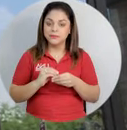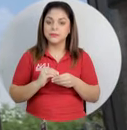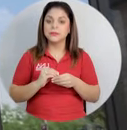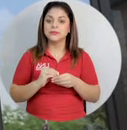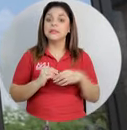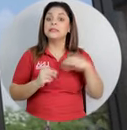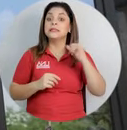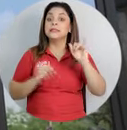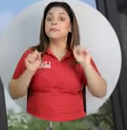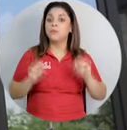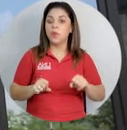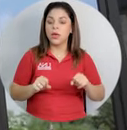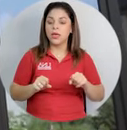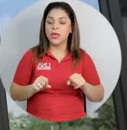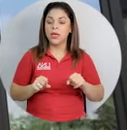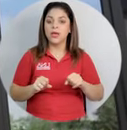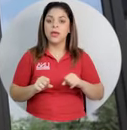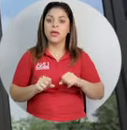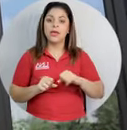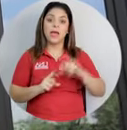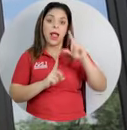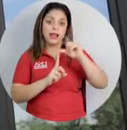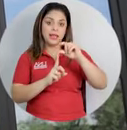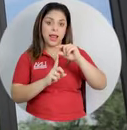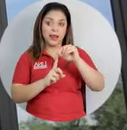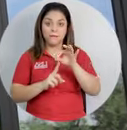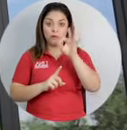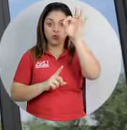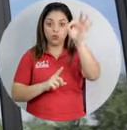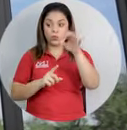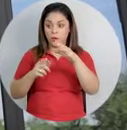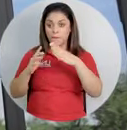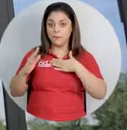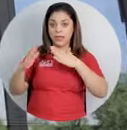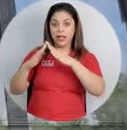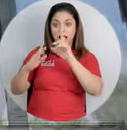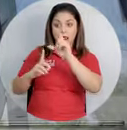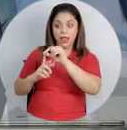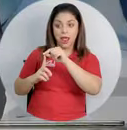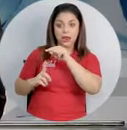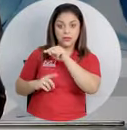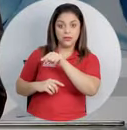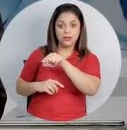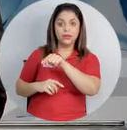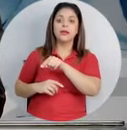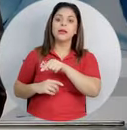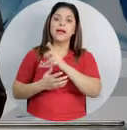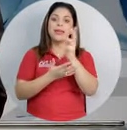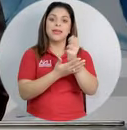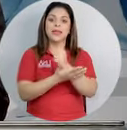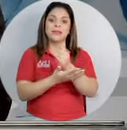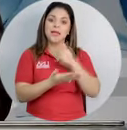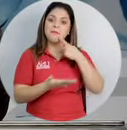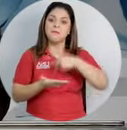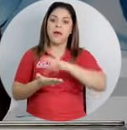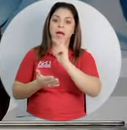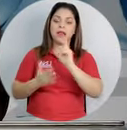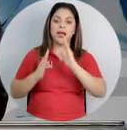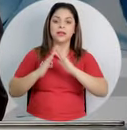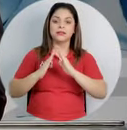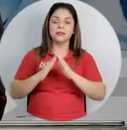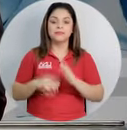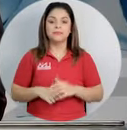Sí. Aparte de que si se puede alquilar, también va generando un ingreso, que ese mismo ingreso puede ayudar a pagar la